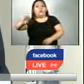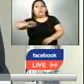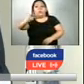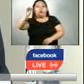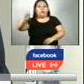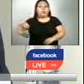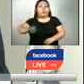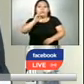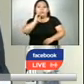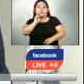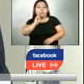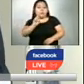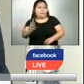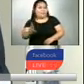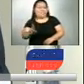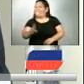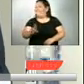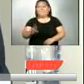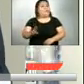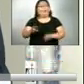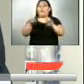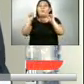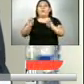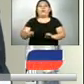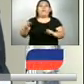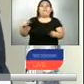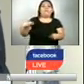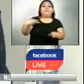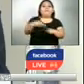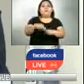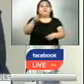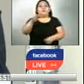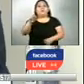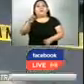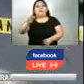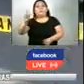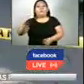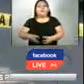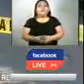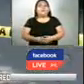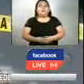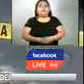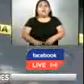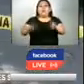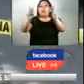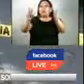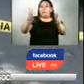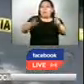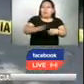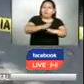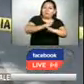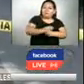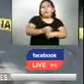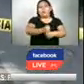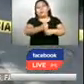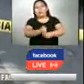29.5% mencionó que eso no iba a ser posible durante el año 2022. En cuanto a la seguridad,